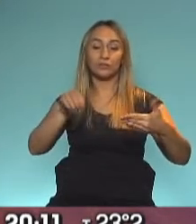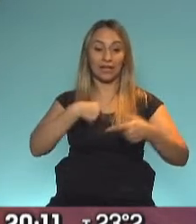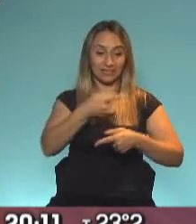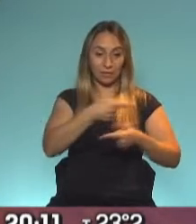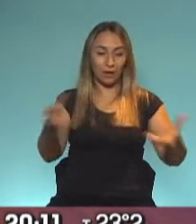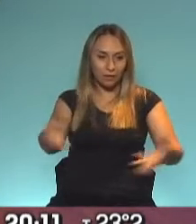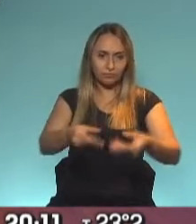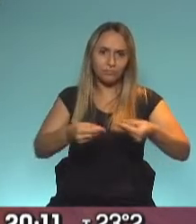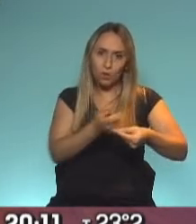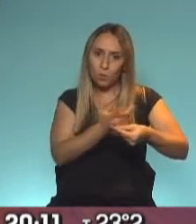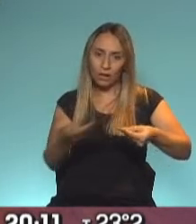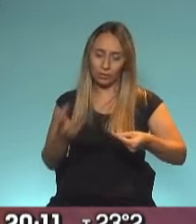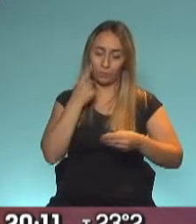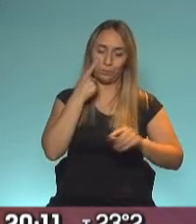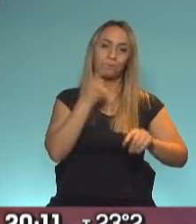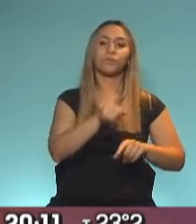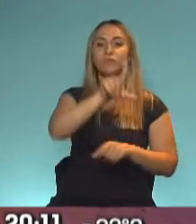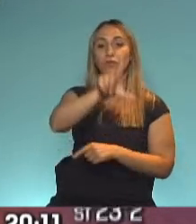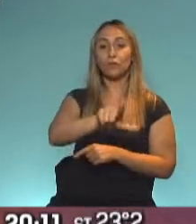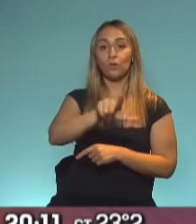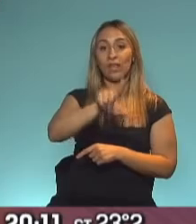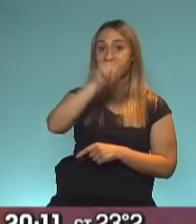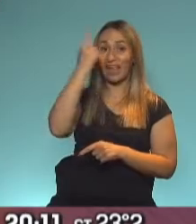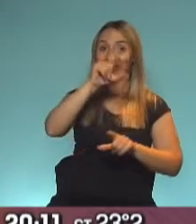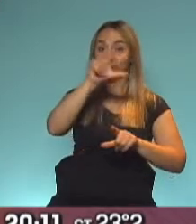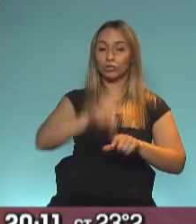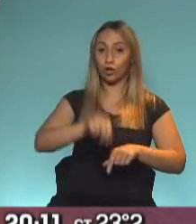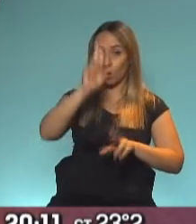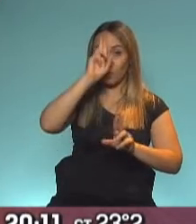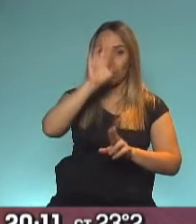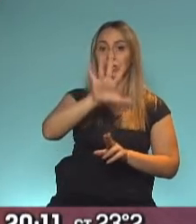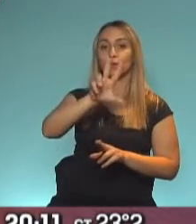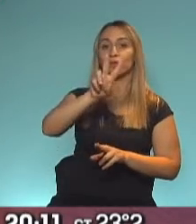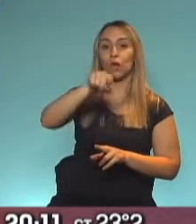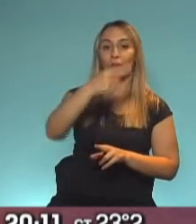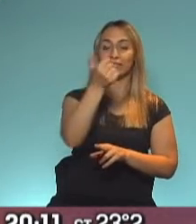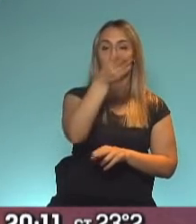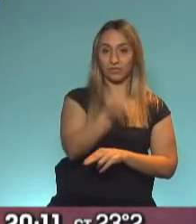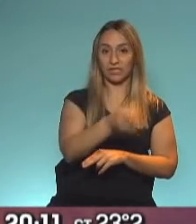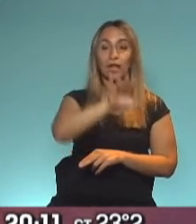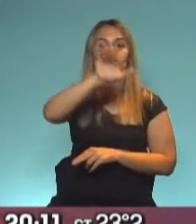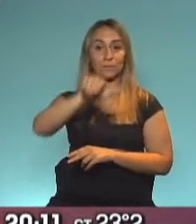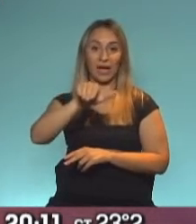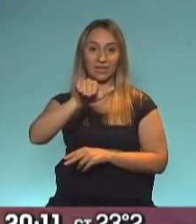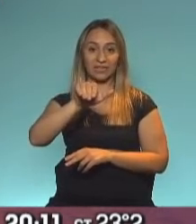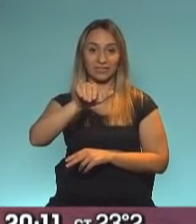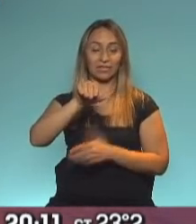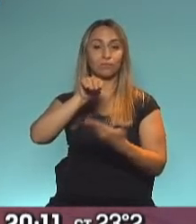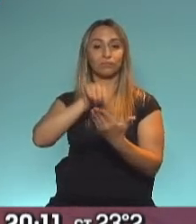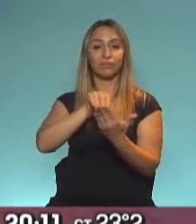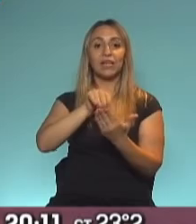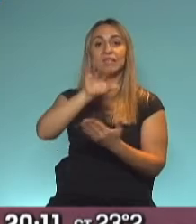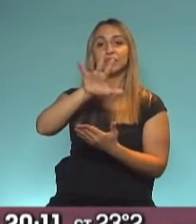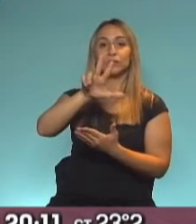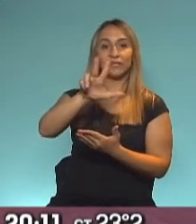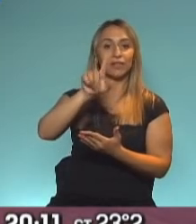semana, por lo menos estos 3 últimos días. El lunes a nivel nación era del 52,6%, en tanto el martes el registro fue de